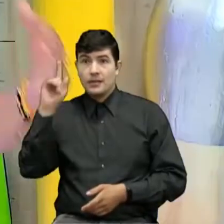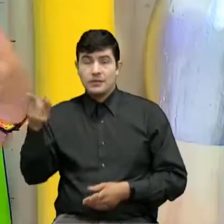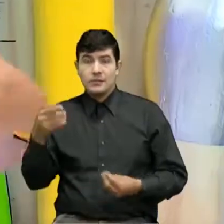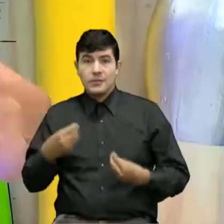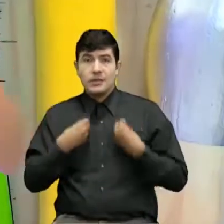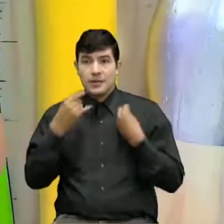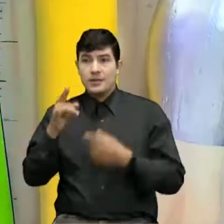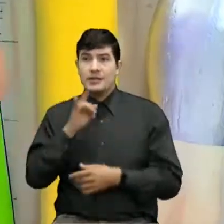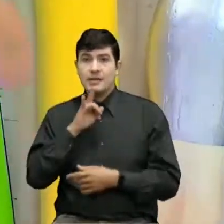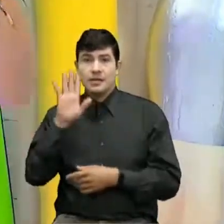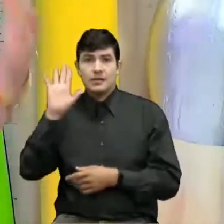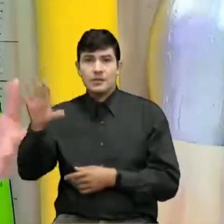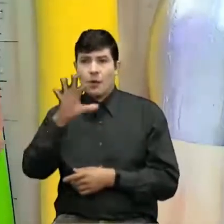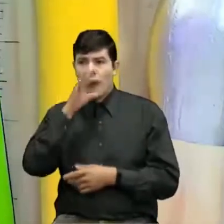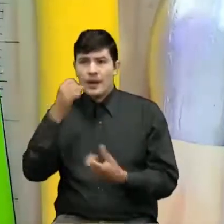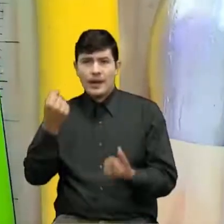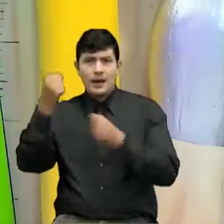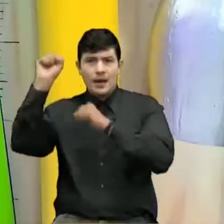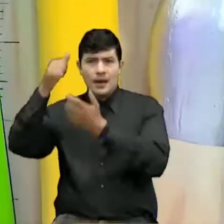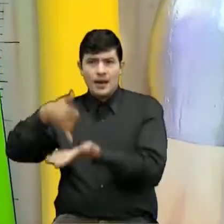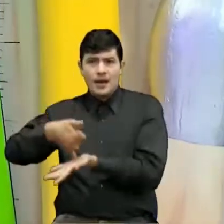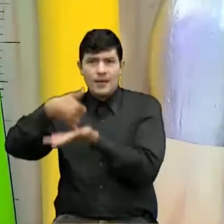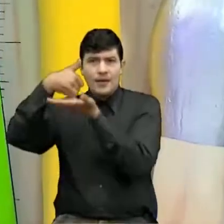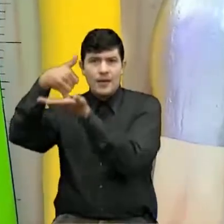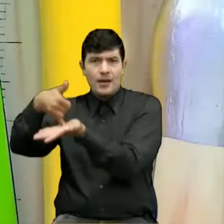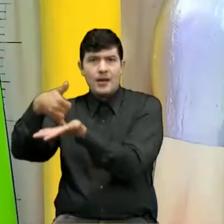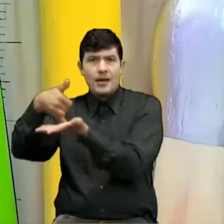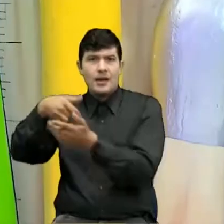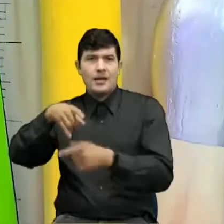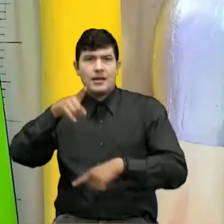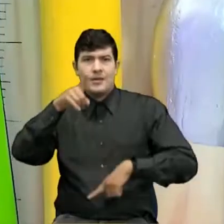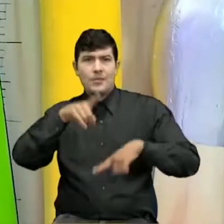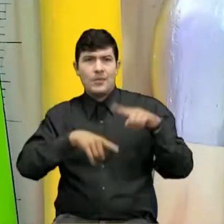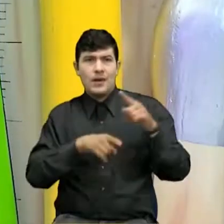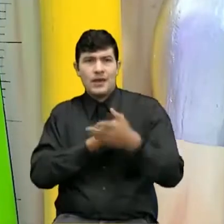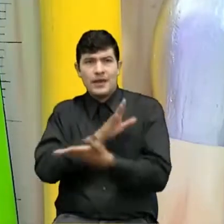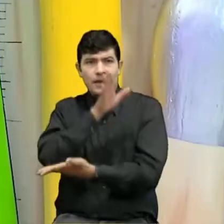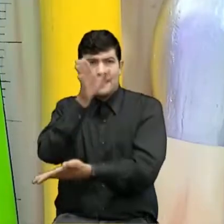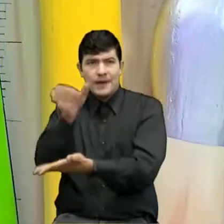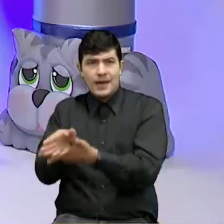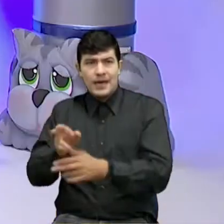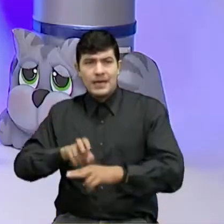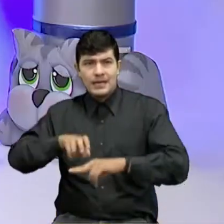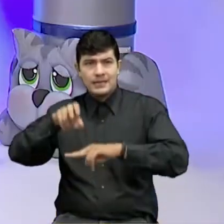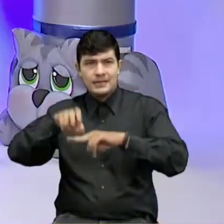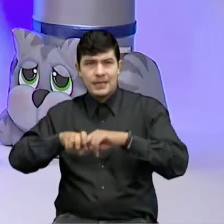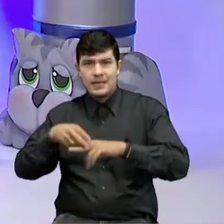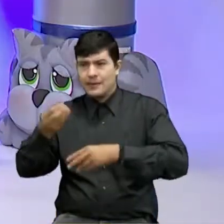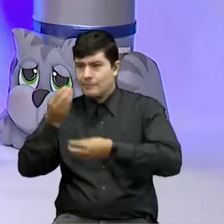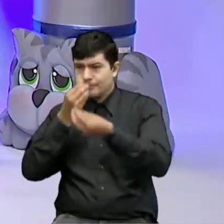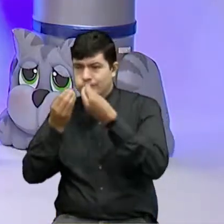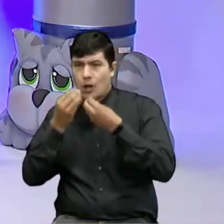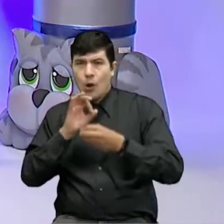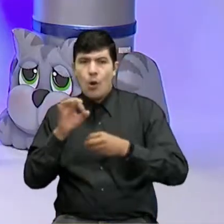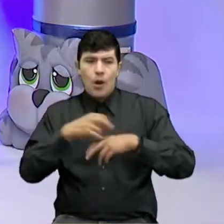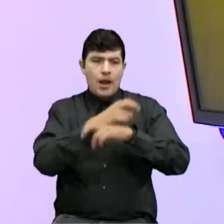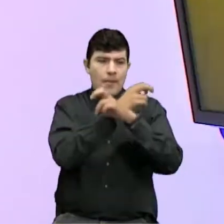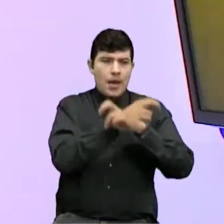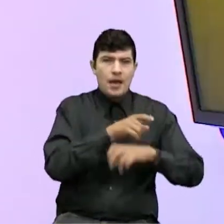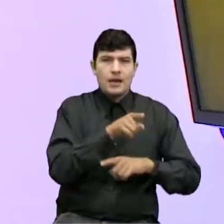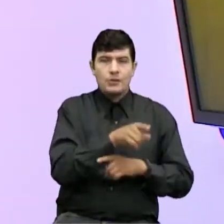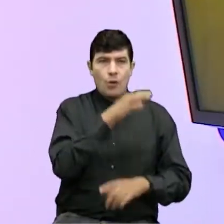ganar el premio más grande, pero no puede ir a sentarse a almorzar en la plaza porque